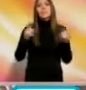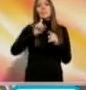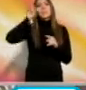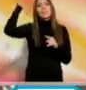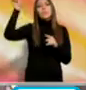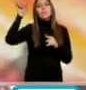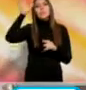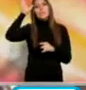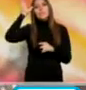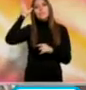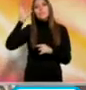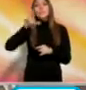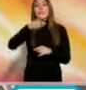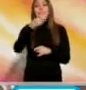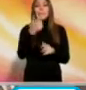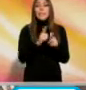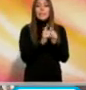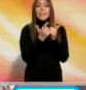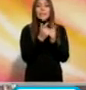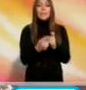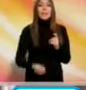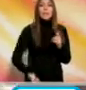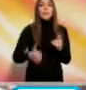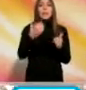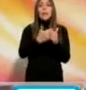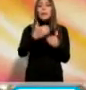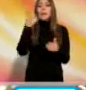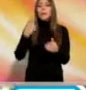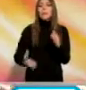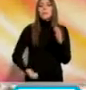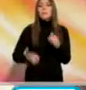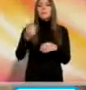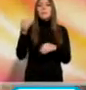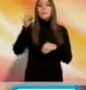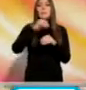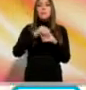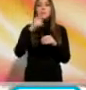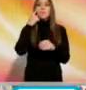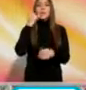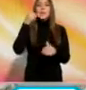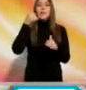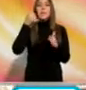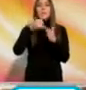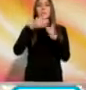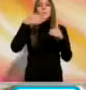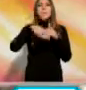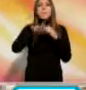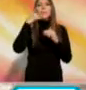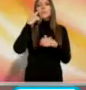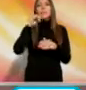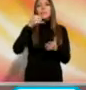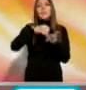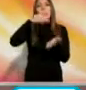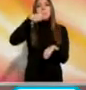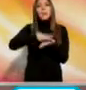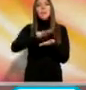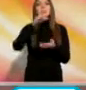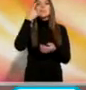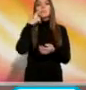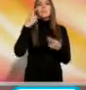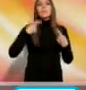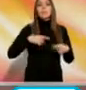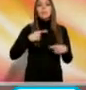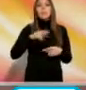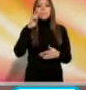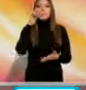que antes de la invención de la imprenta se volvió un bestseller. Increíble. O sea, escrito a mano, la gente lo seguía,